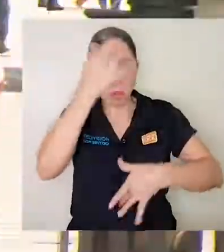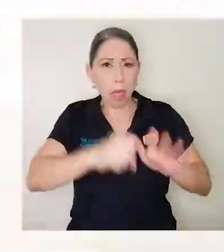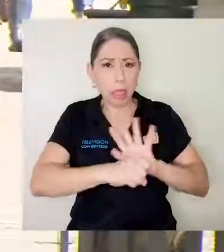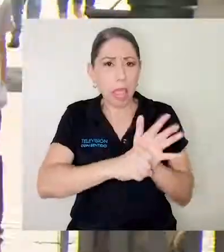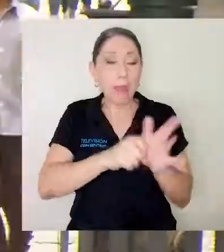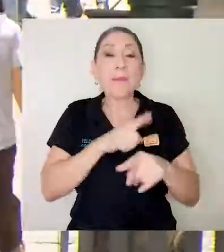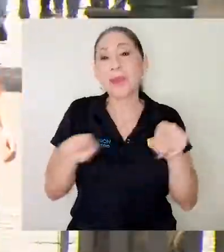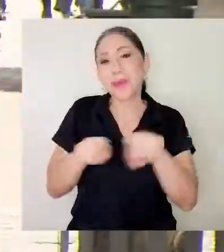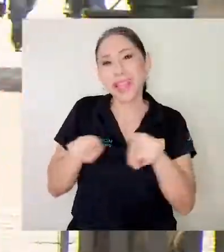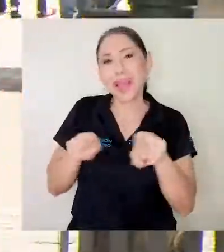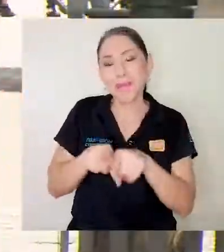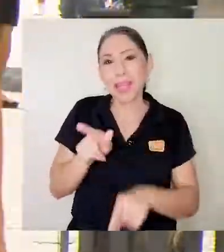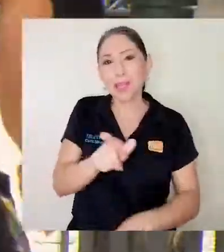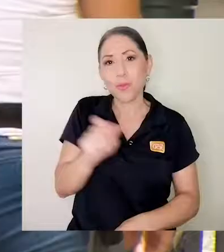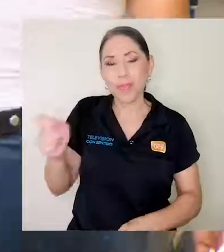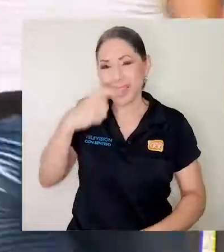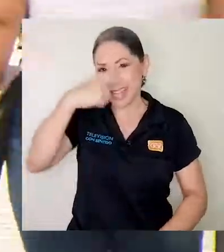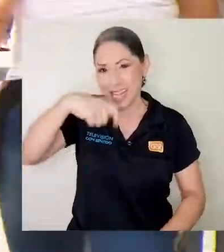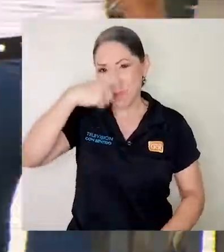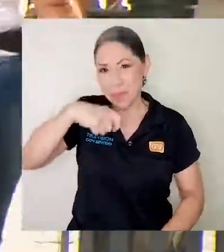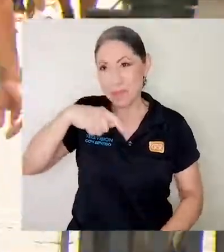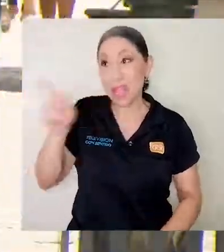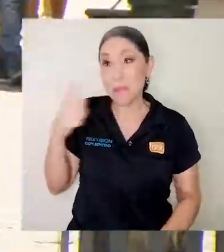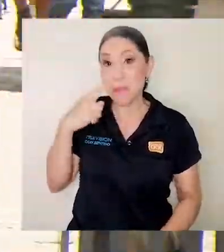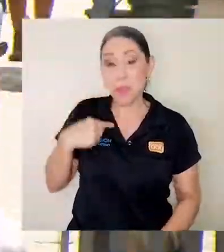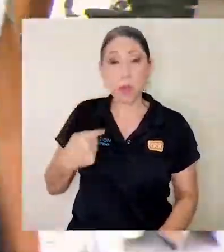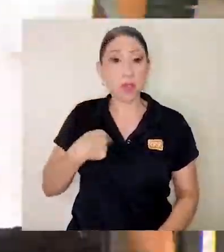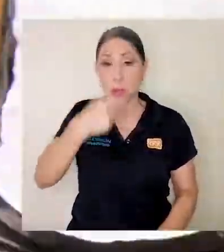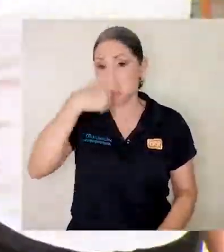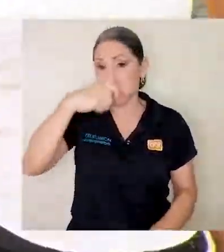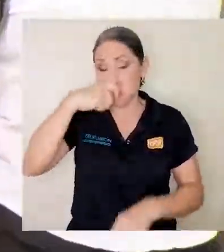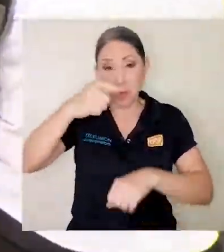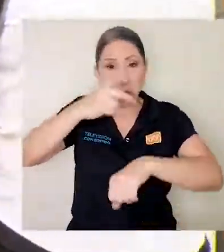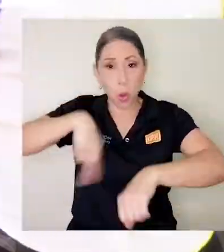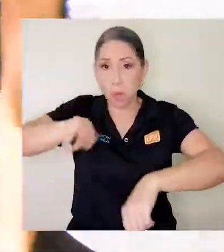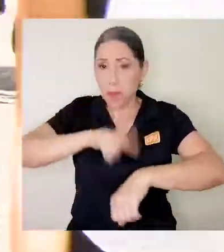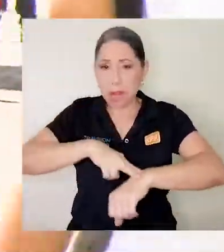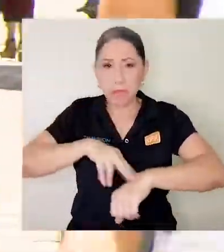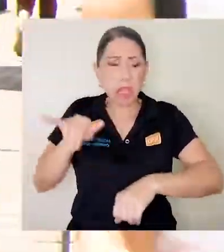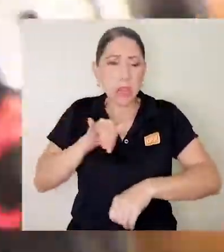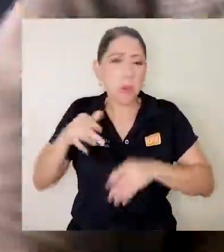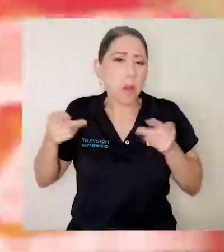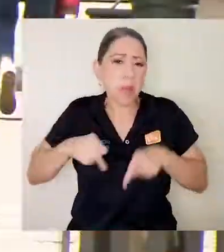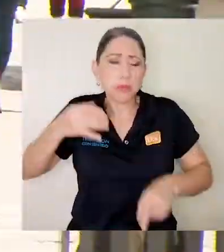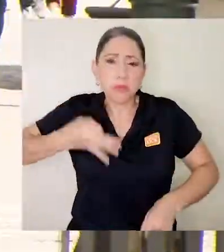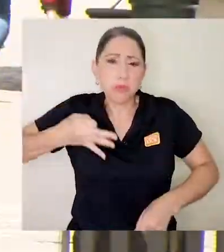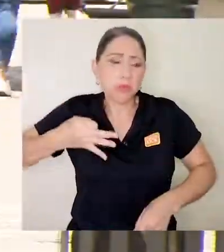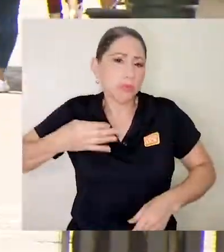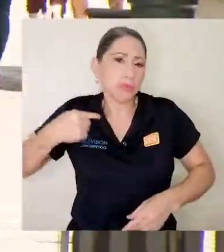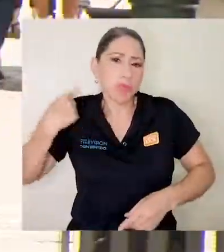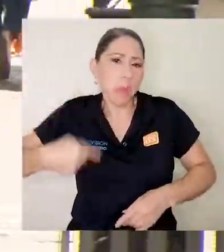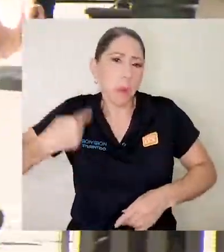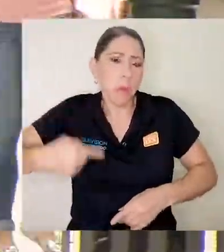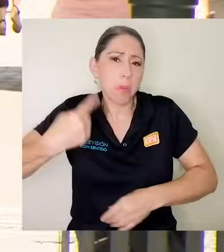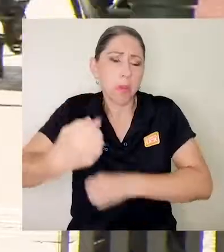gripe. Entonces, que lo que yo tenía era un cuadro gripal normal, de los que se suscitan todos los años, en los cambios de